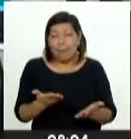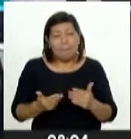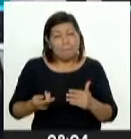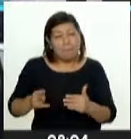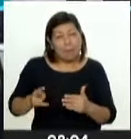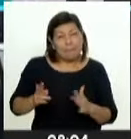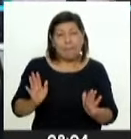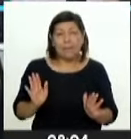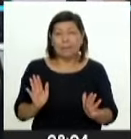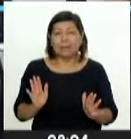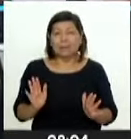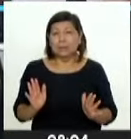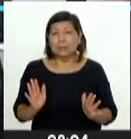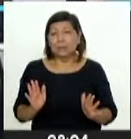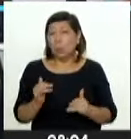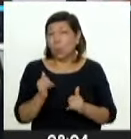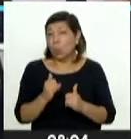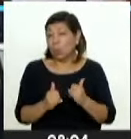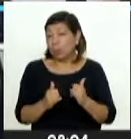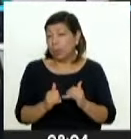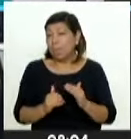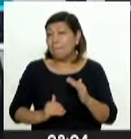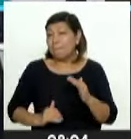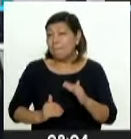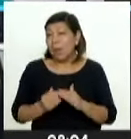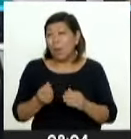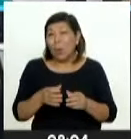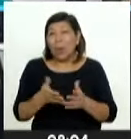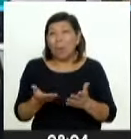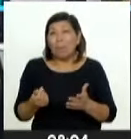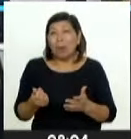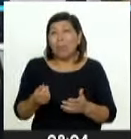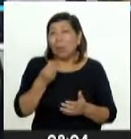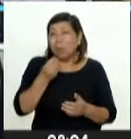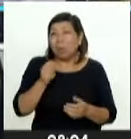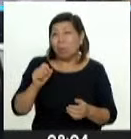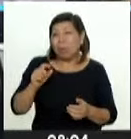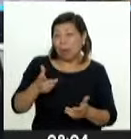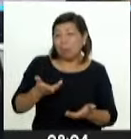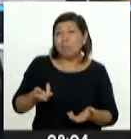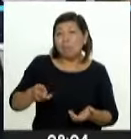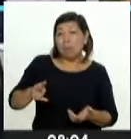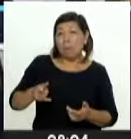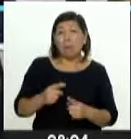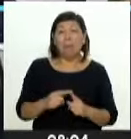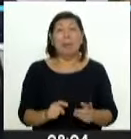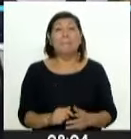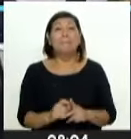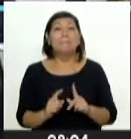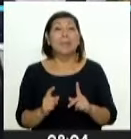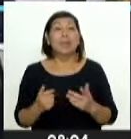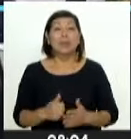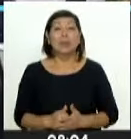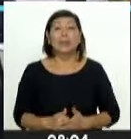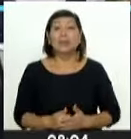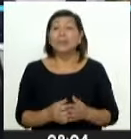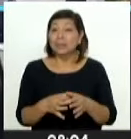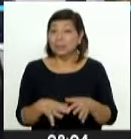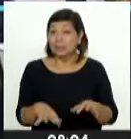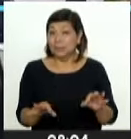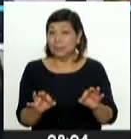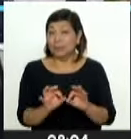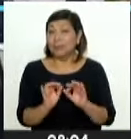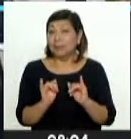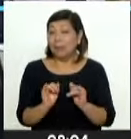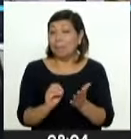ven. En los últimos semestres un poquito más por la inflación y porque la tasa de referencia del Banco Central también ha aumentado. Ahora, importante tener claro